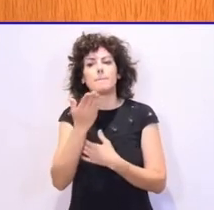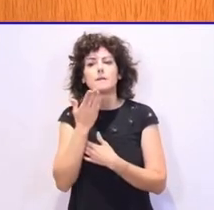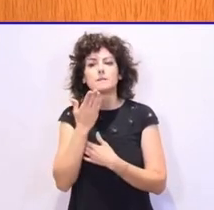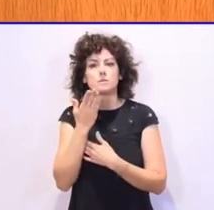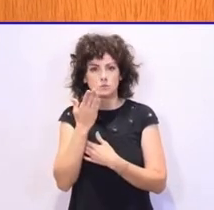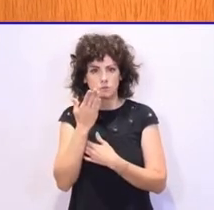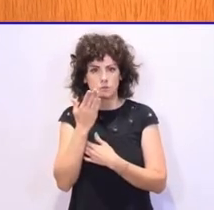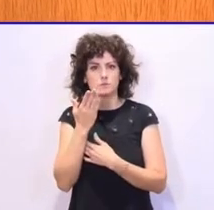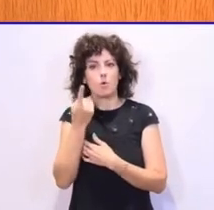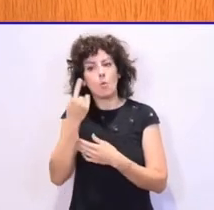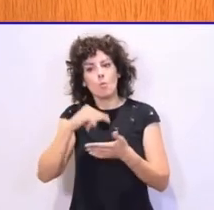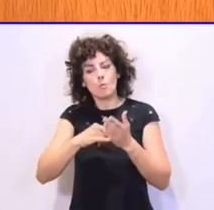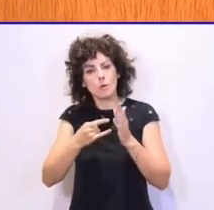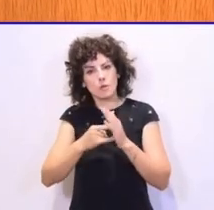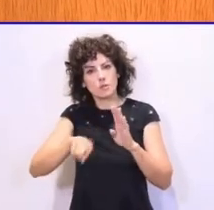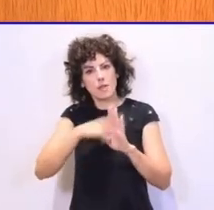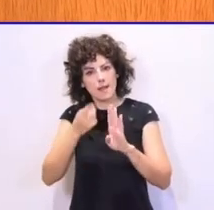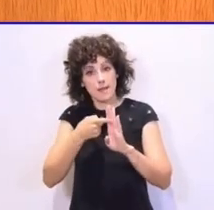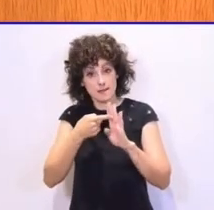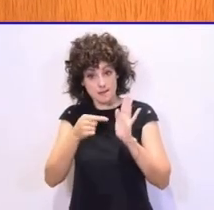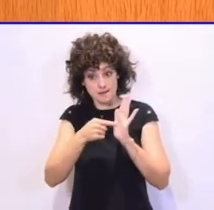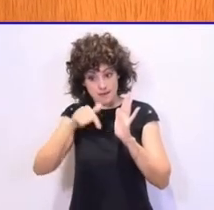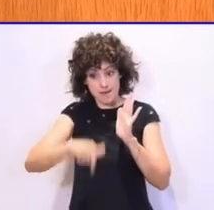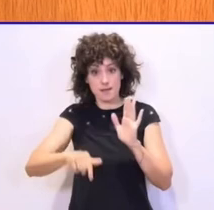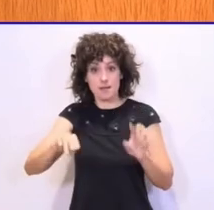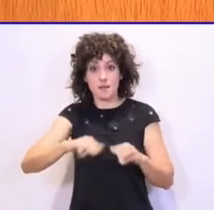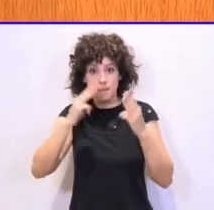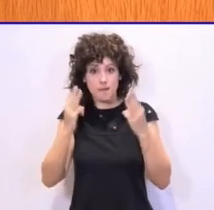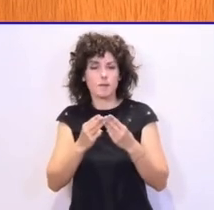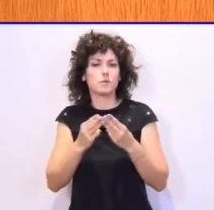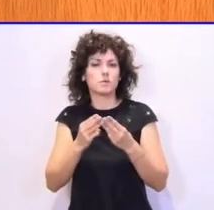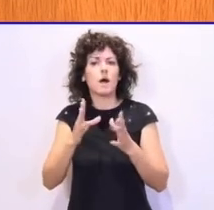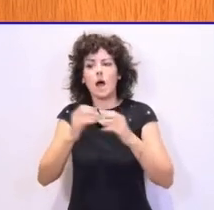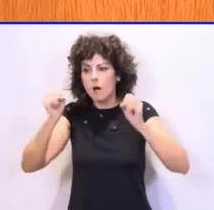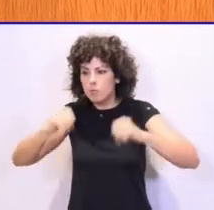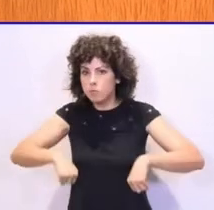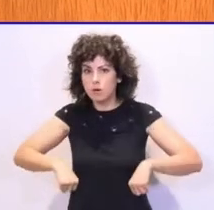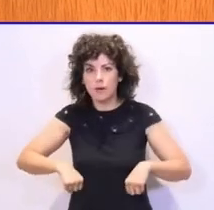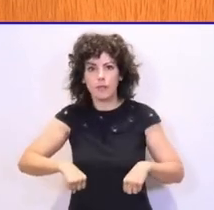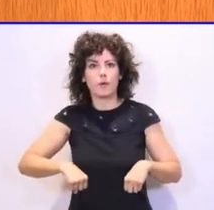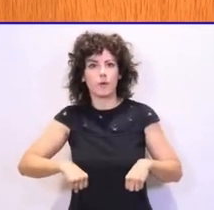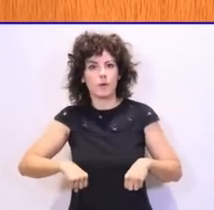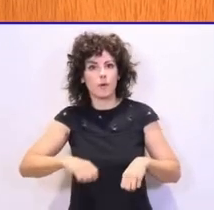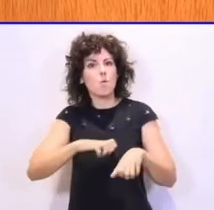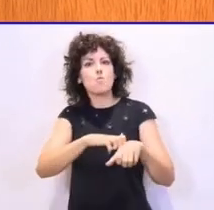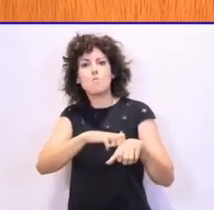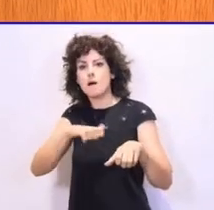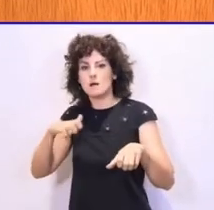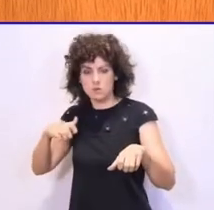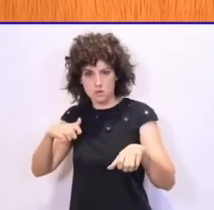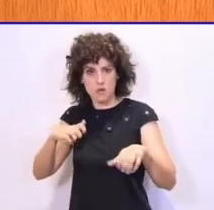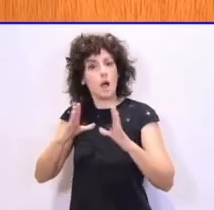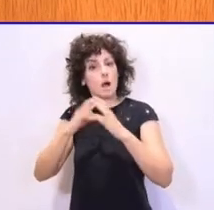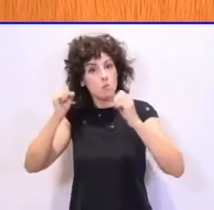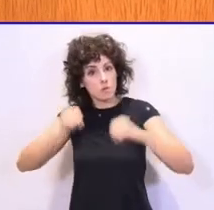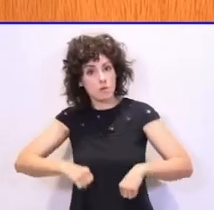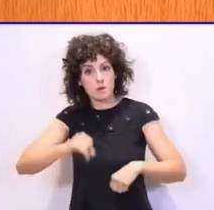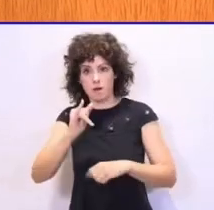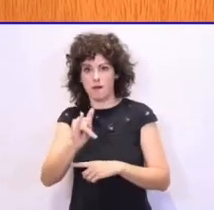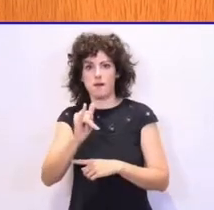una un proyecto de ley en este parlamento que fue aprobado por un por unanimidad y sin